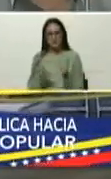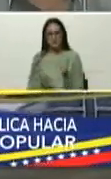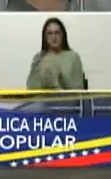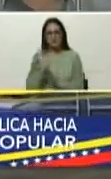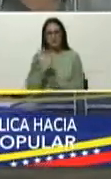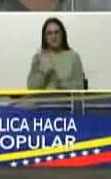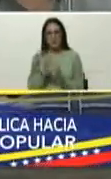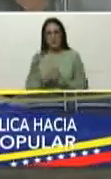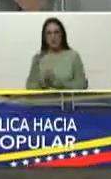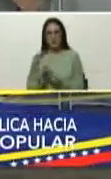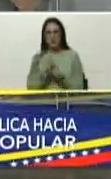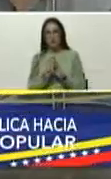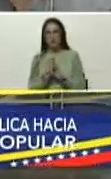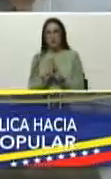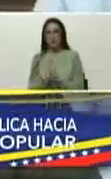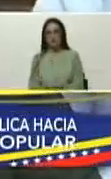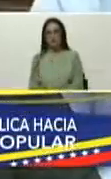Comuna.